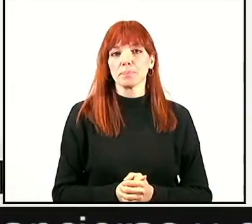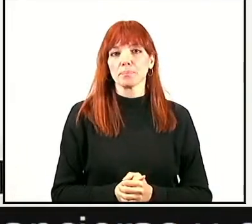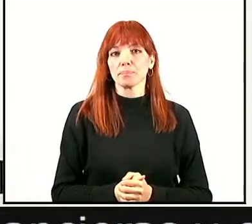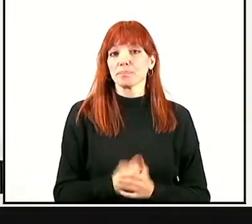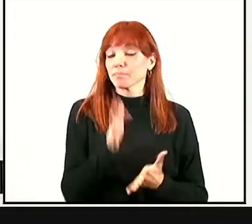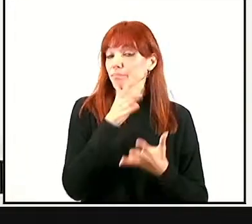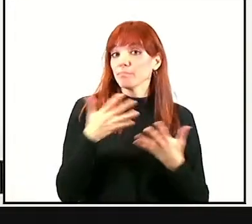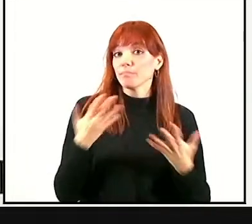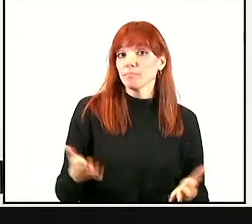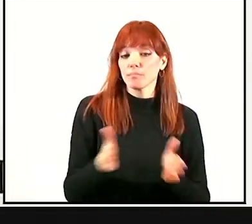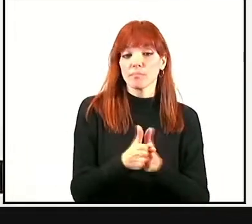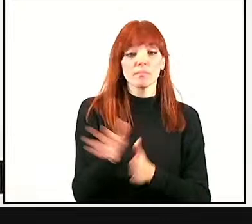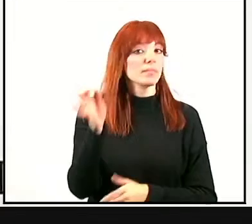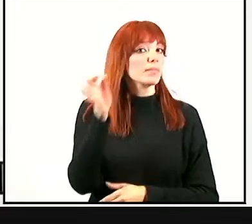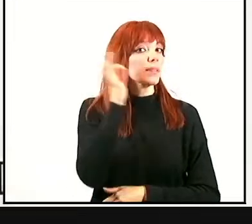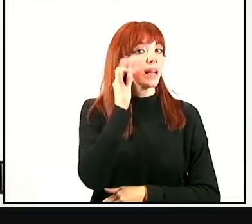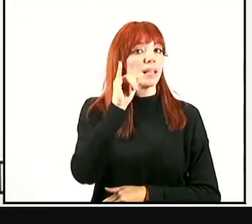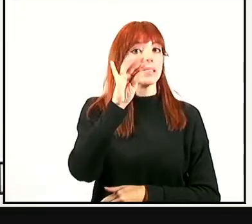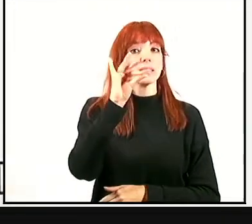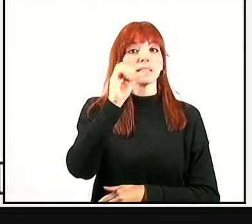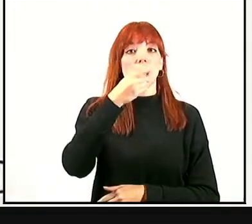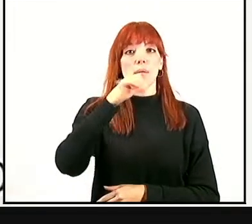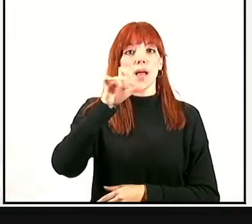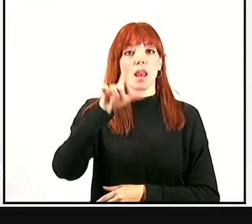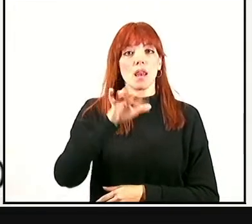la palabra a mi compañera Isabel.